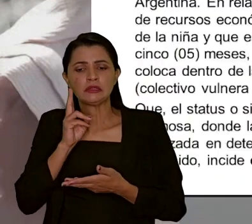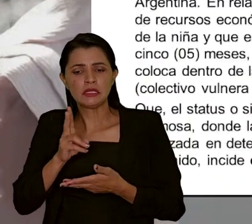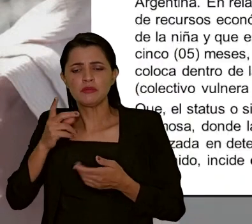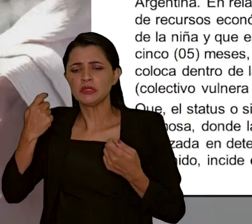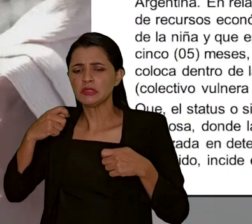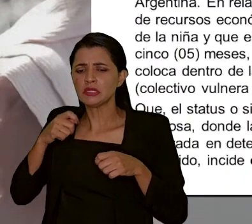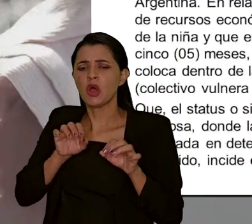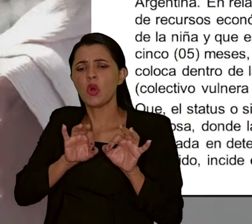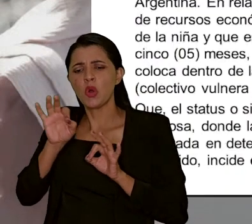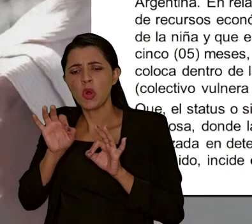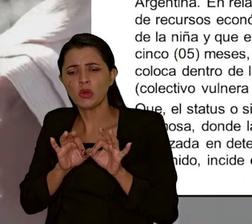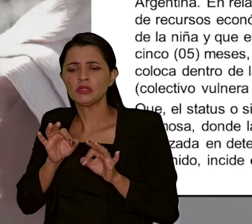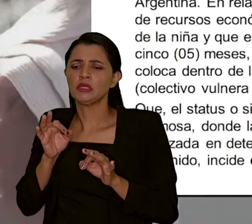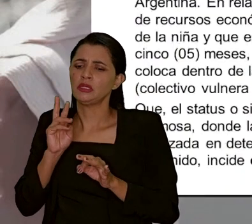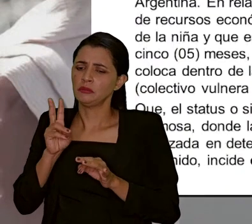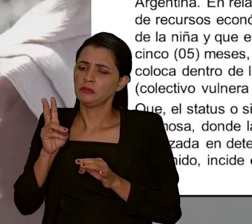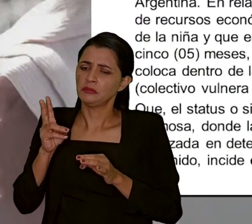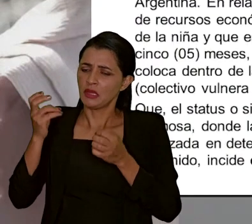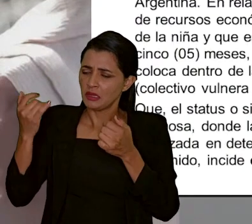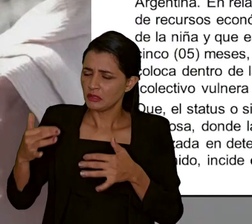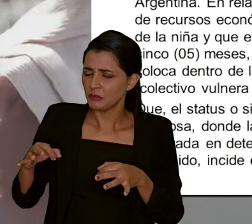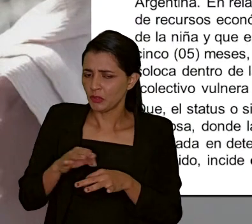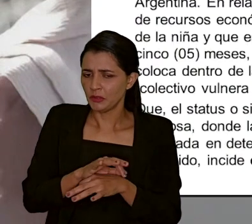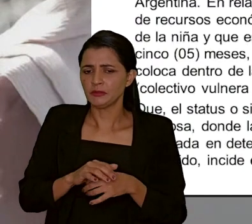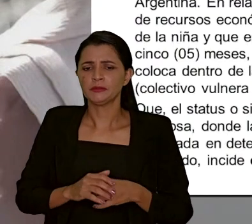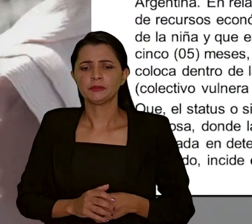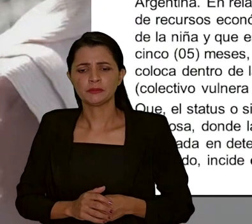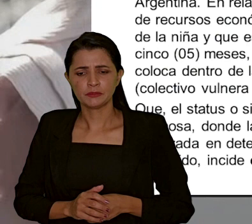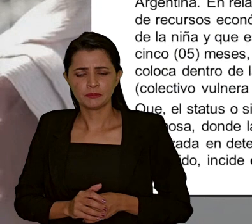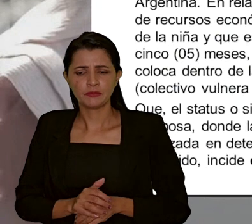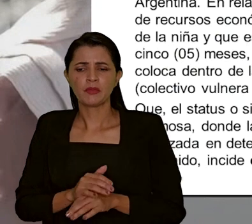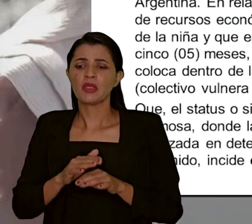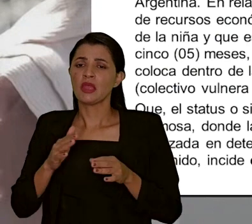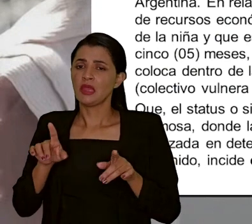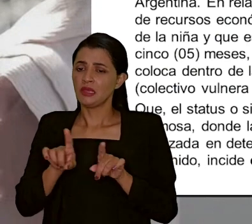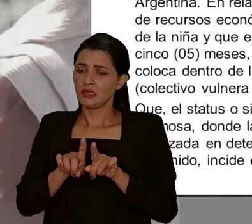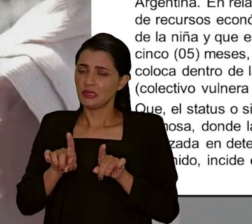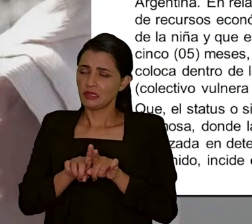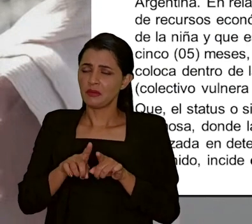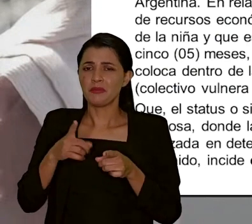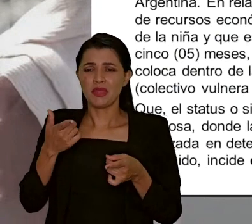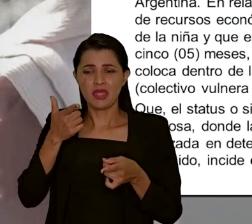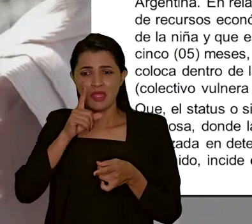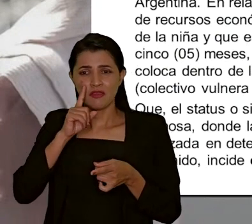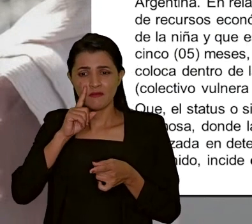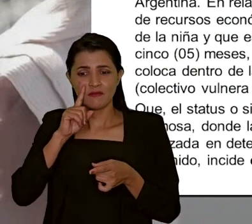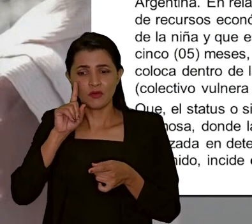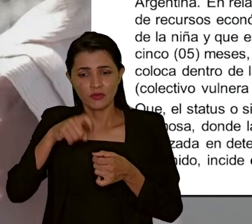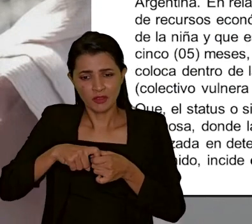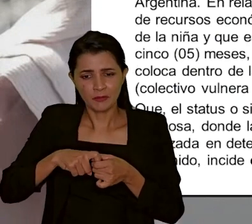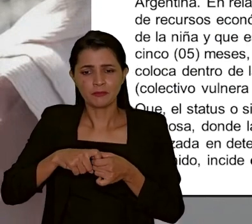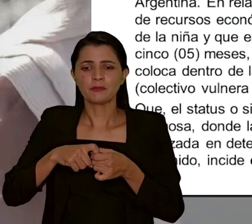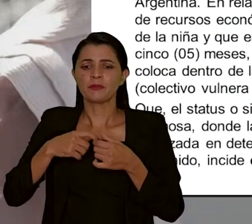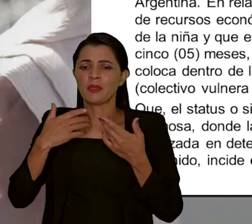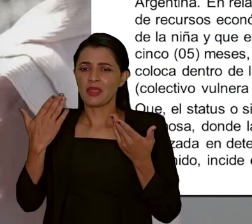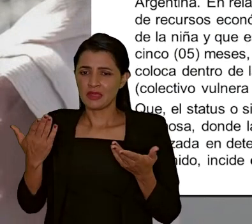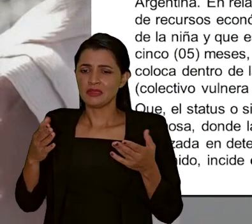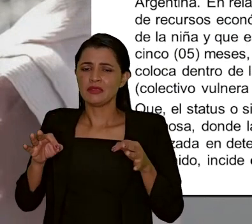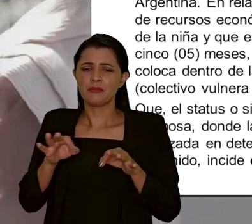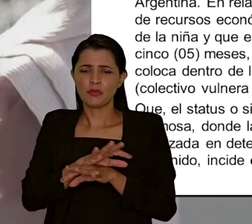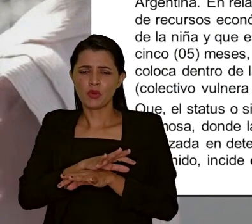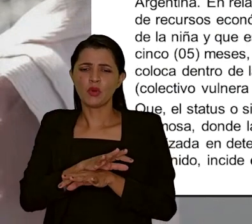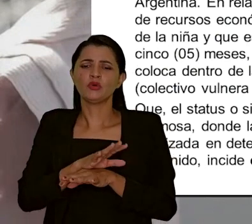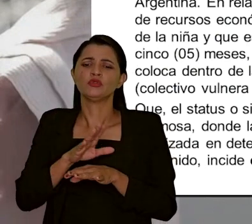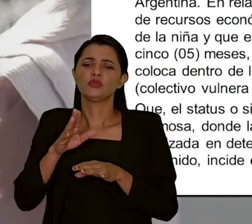curso. Permanentemente el juez tiene en cuenta la celeridad. Asimismo, luego de hacer un exhaustivo análisis de